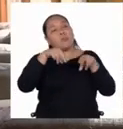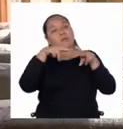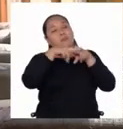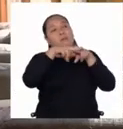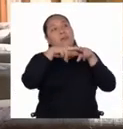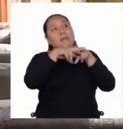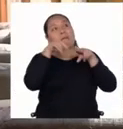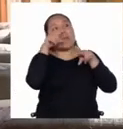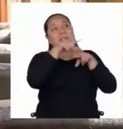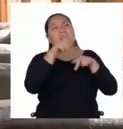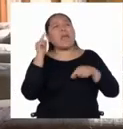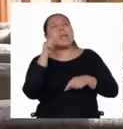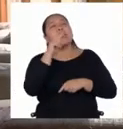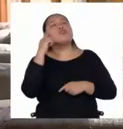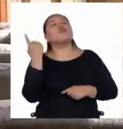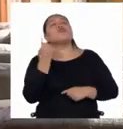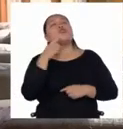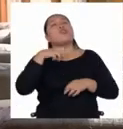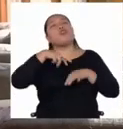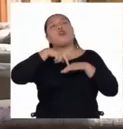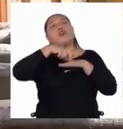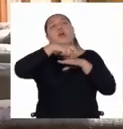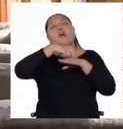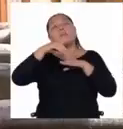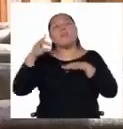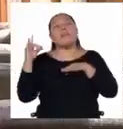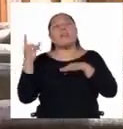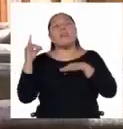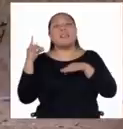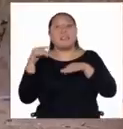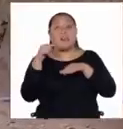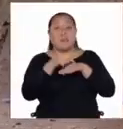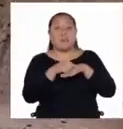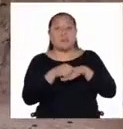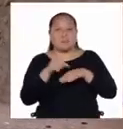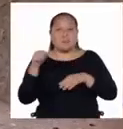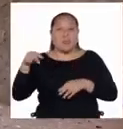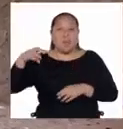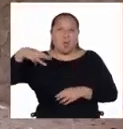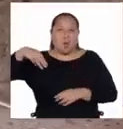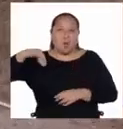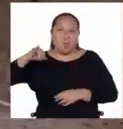parecer, estaba en lo cierto.